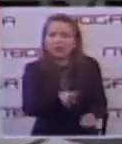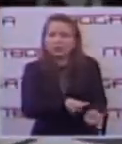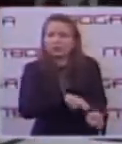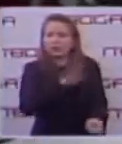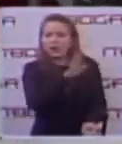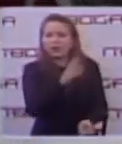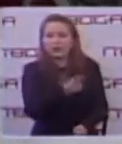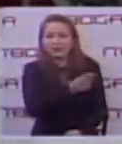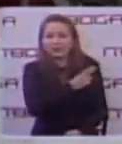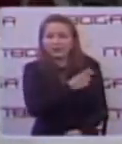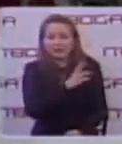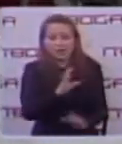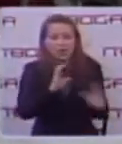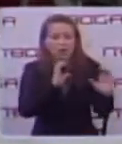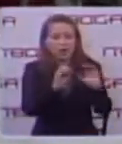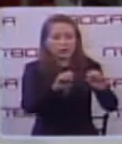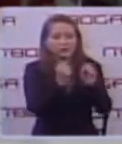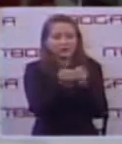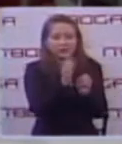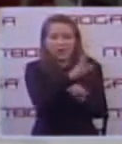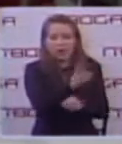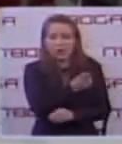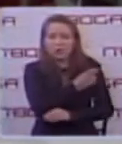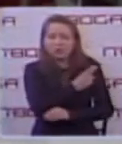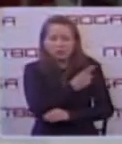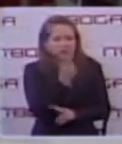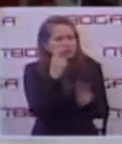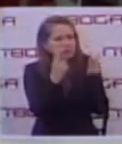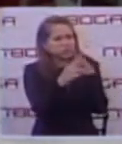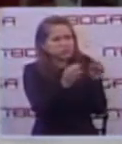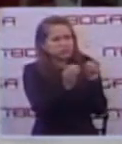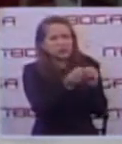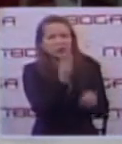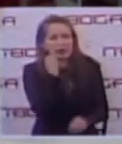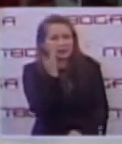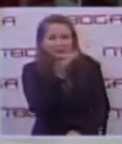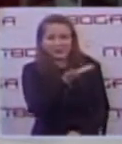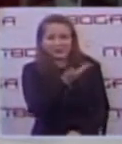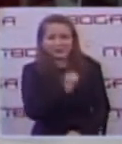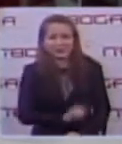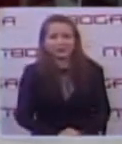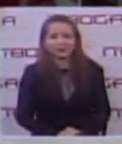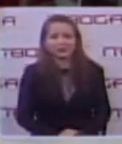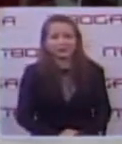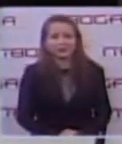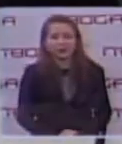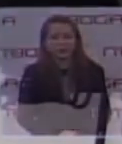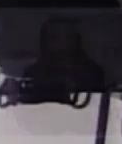en la Escuela de Comunicación Social de esta institución. Conozcamos más detalles en la siguiente nota, vamos a ver.